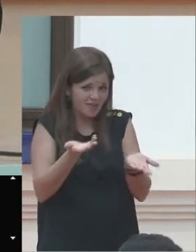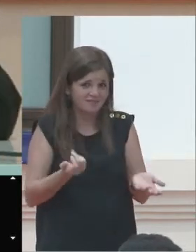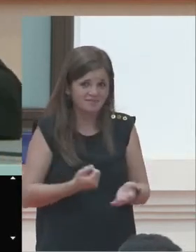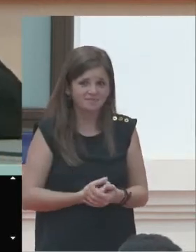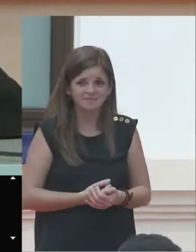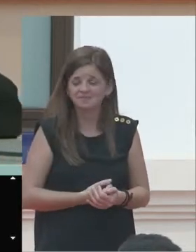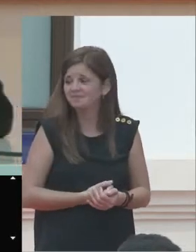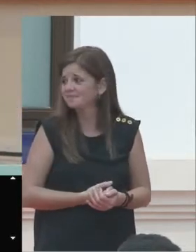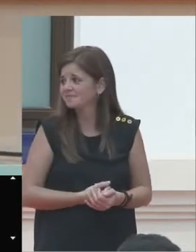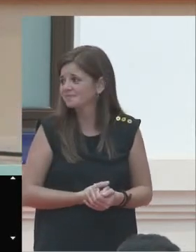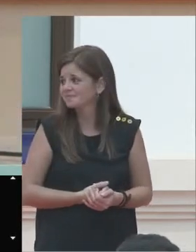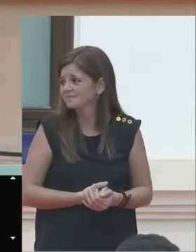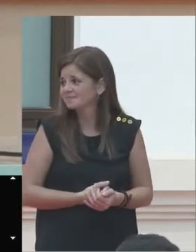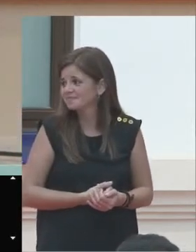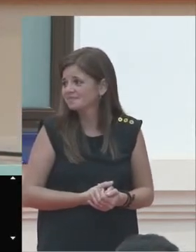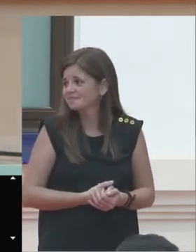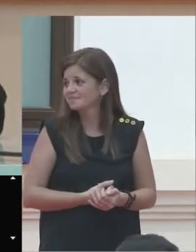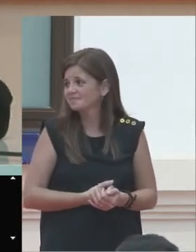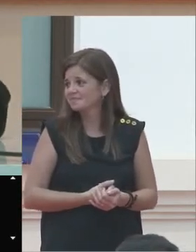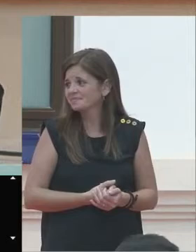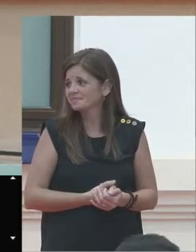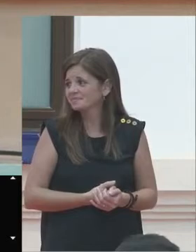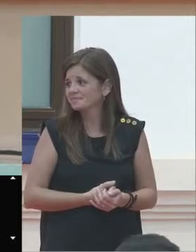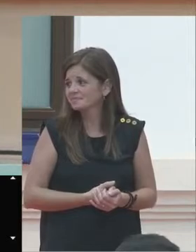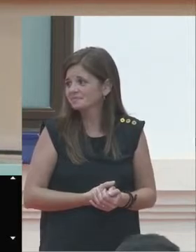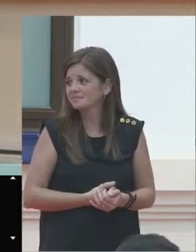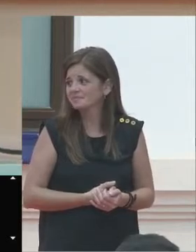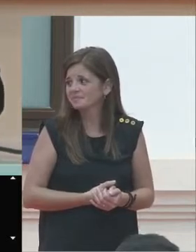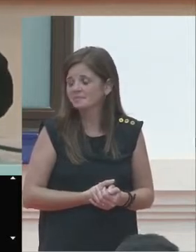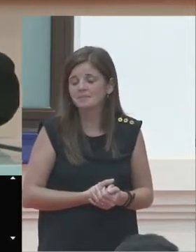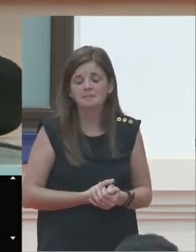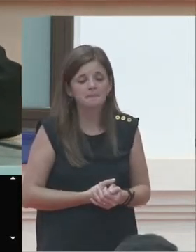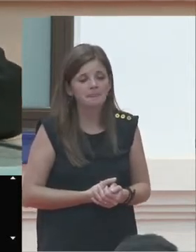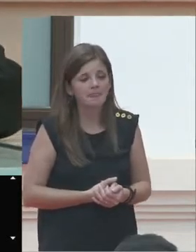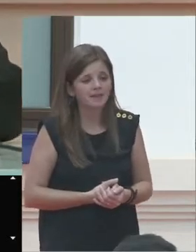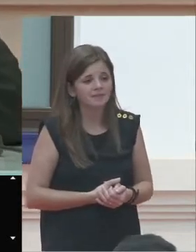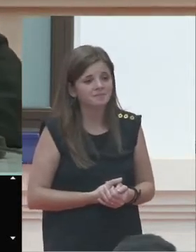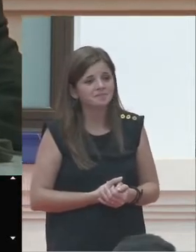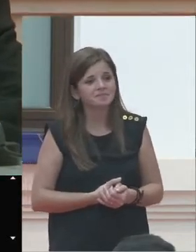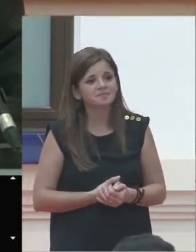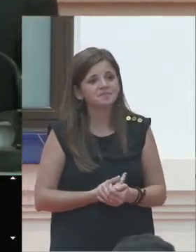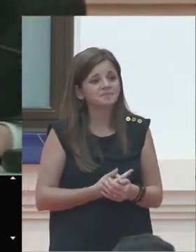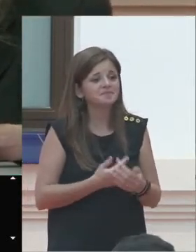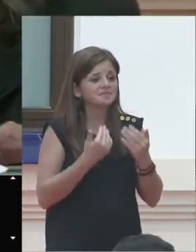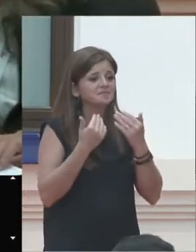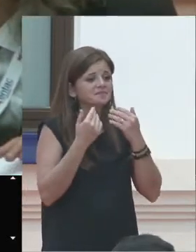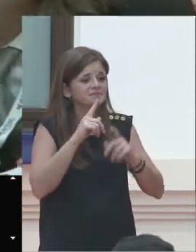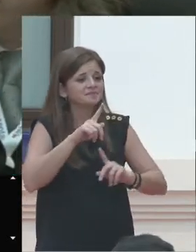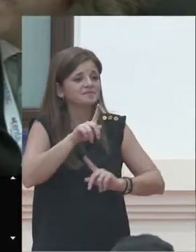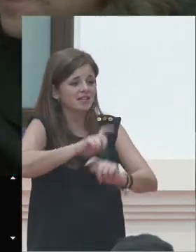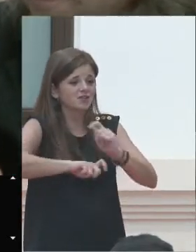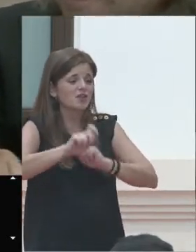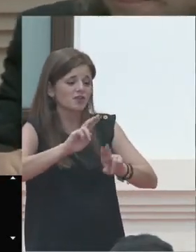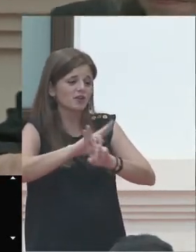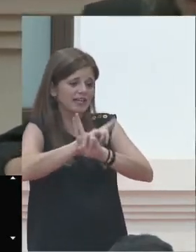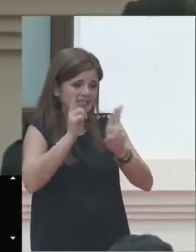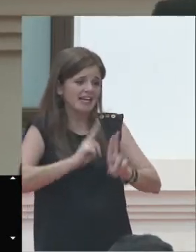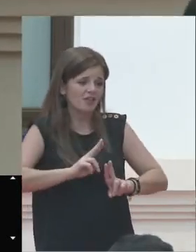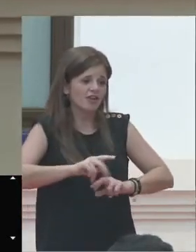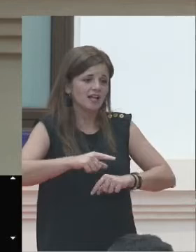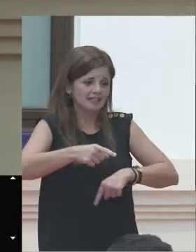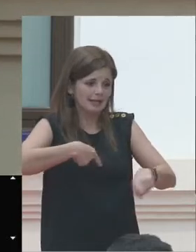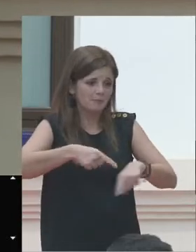Digamos, IATA en realidad congrega solamente a las aerolíneas. Es la Asociación Internacional de Transporte Aéreo y es un